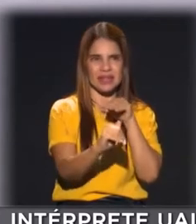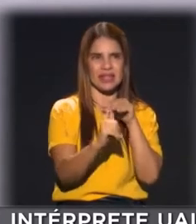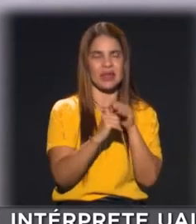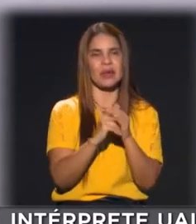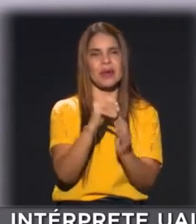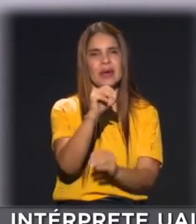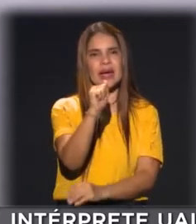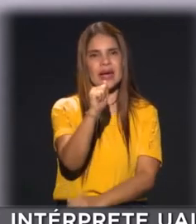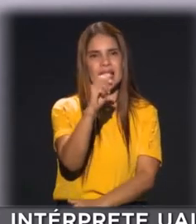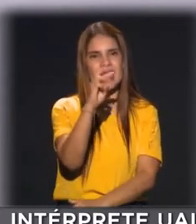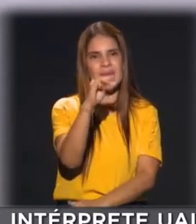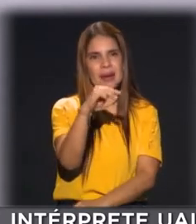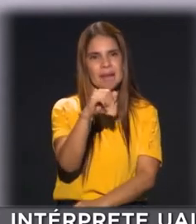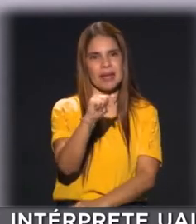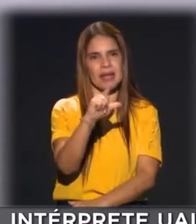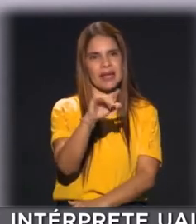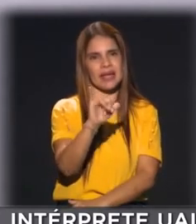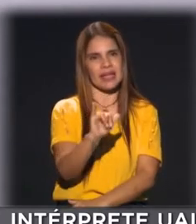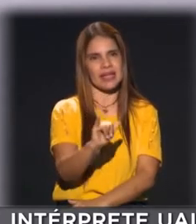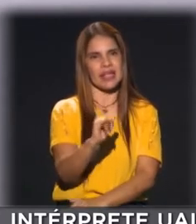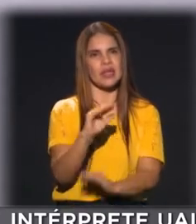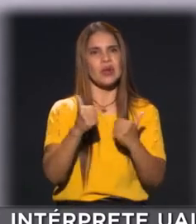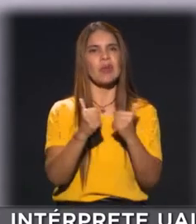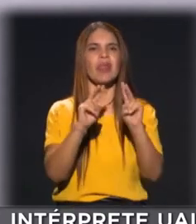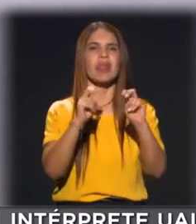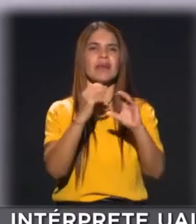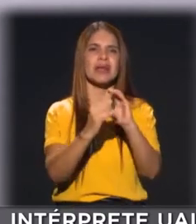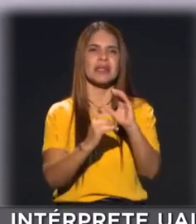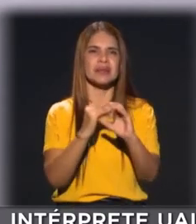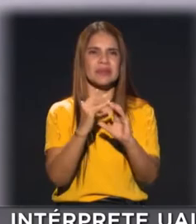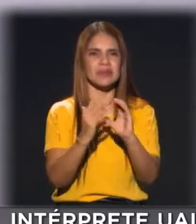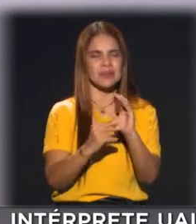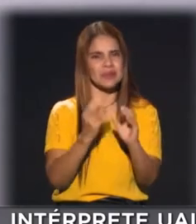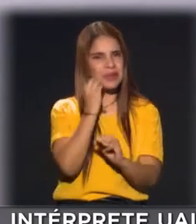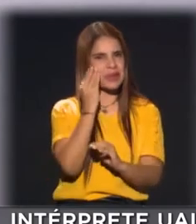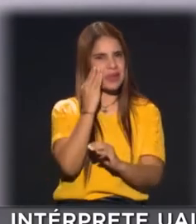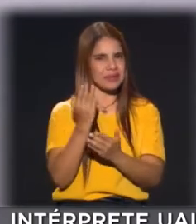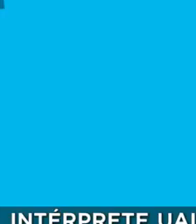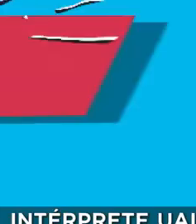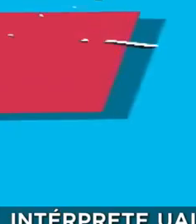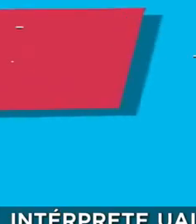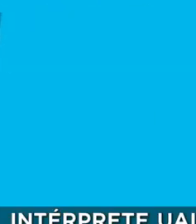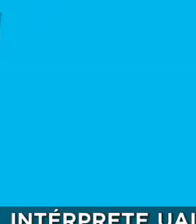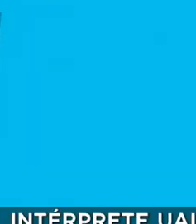Amelie Araque sobre cómo hace la separación de residuos en el hogar? Claro que sí.